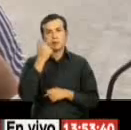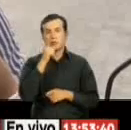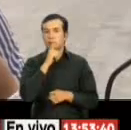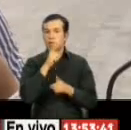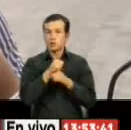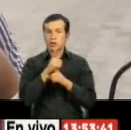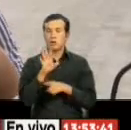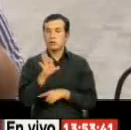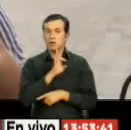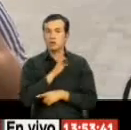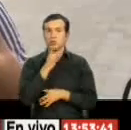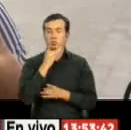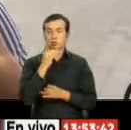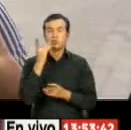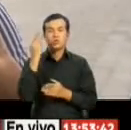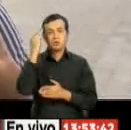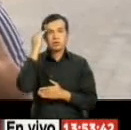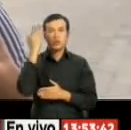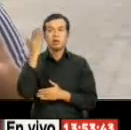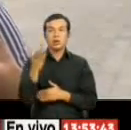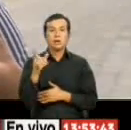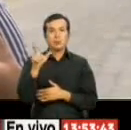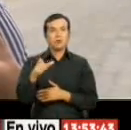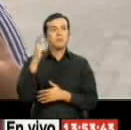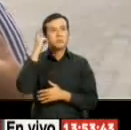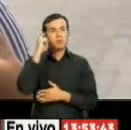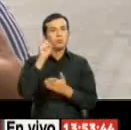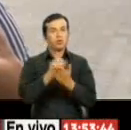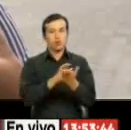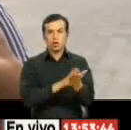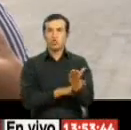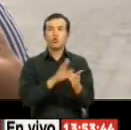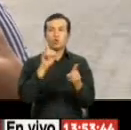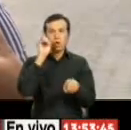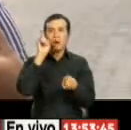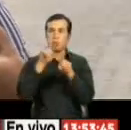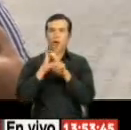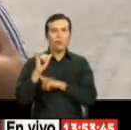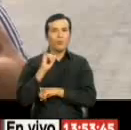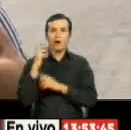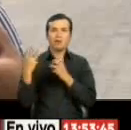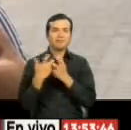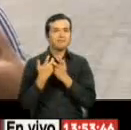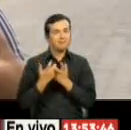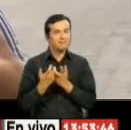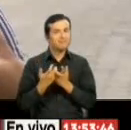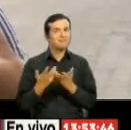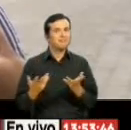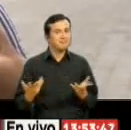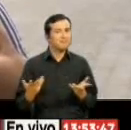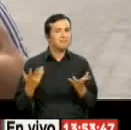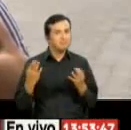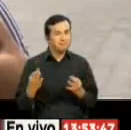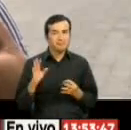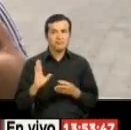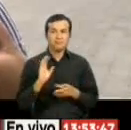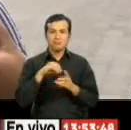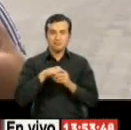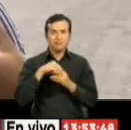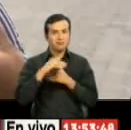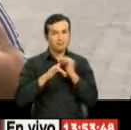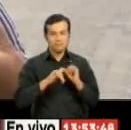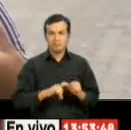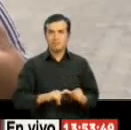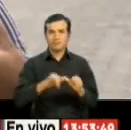profesor atractivo nacional es que él cree que es factible el proyecto que estamos pensando eso significa que él está involucrado en el